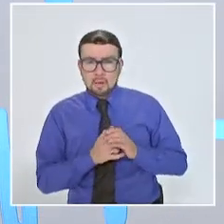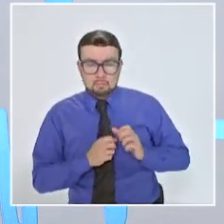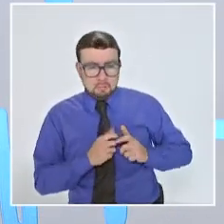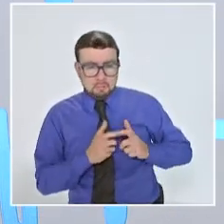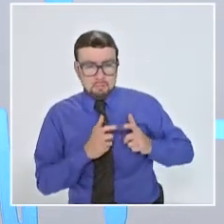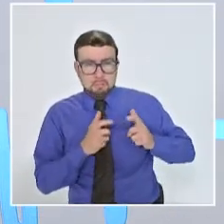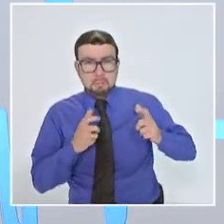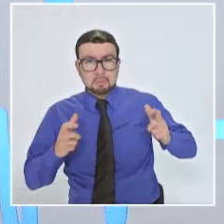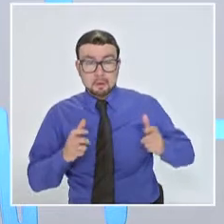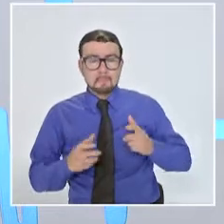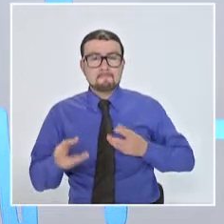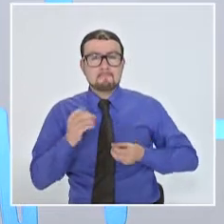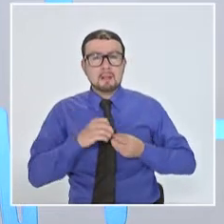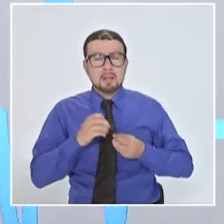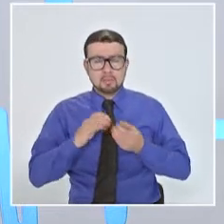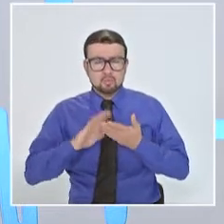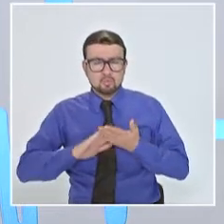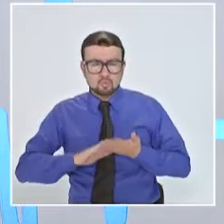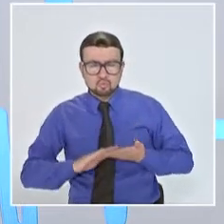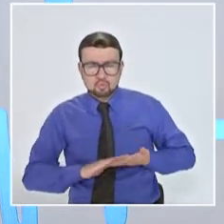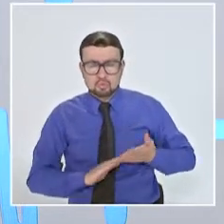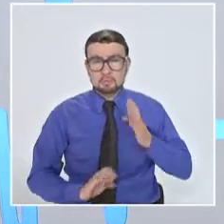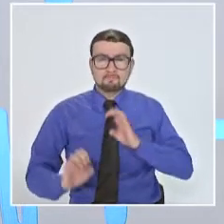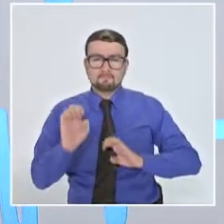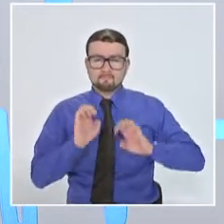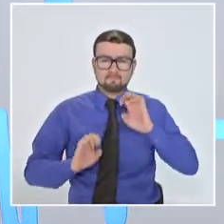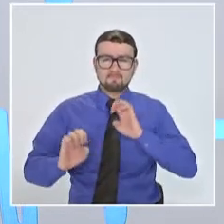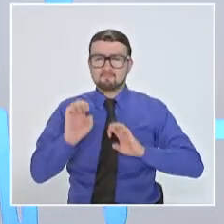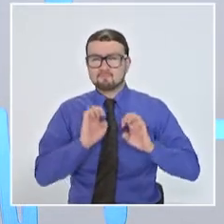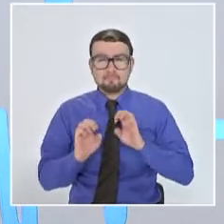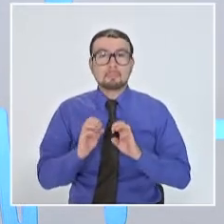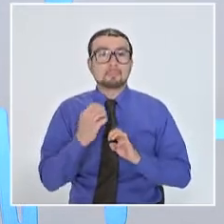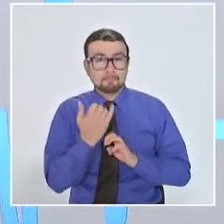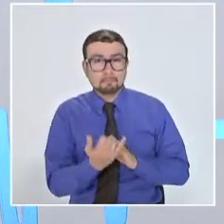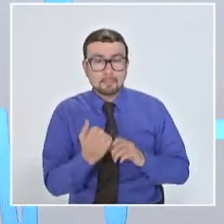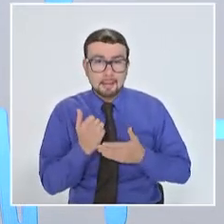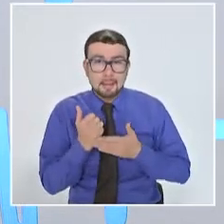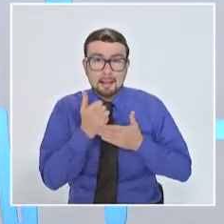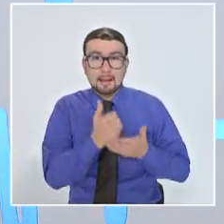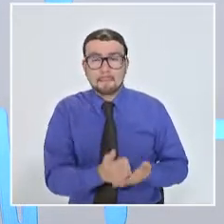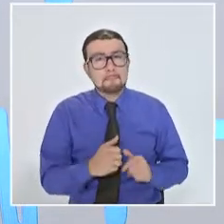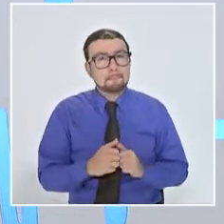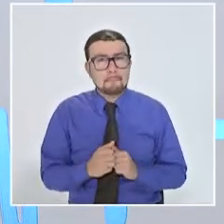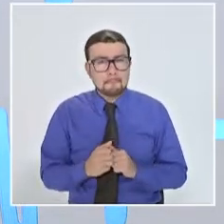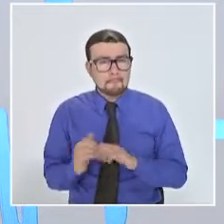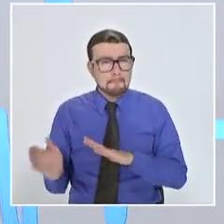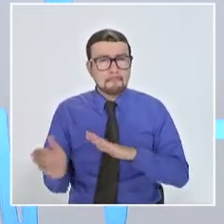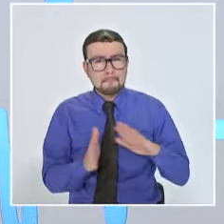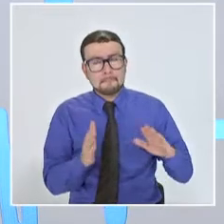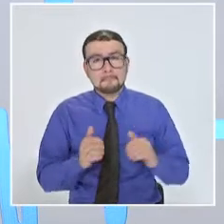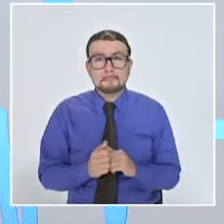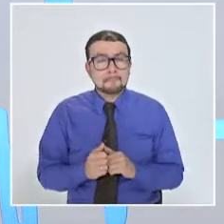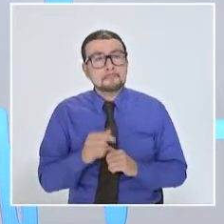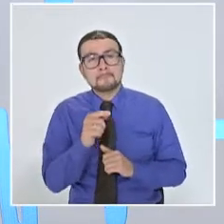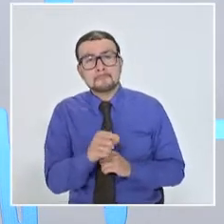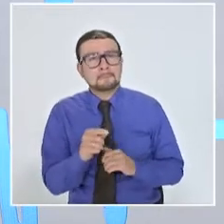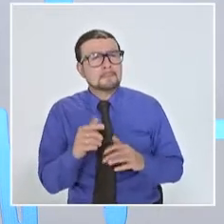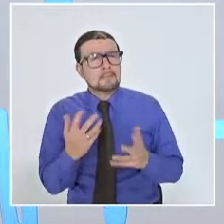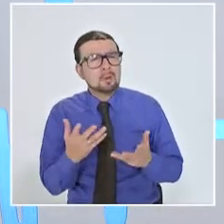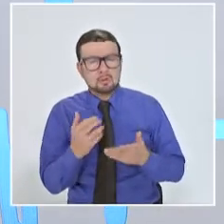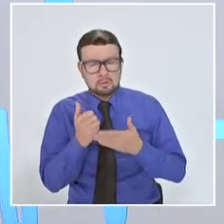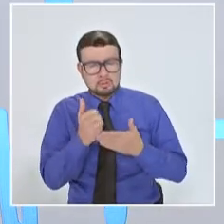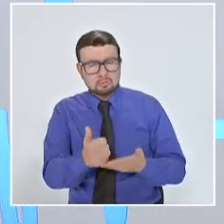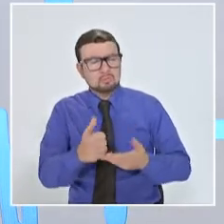que se llaman anticuerpos monoclonales. Vamos a hablar un poco del tratamiento del cáncer de mama en cuanto a la